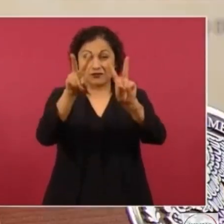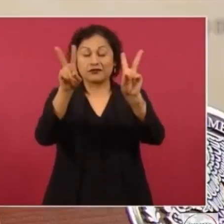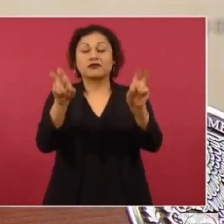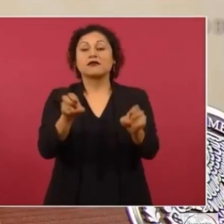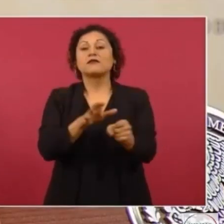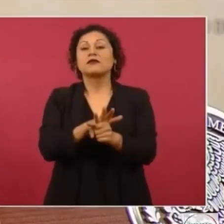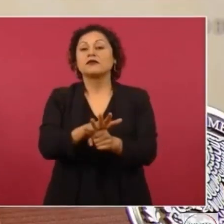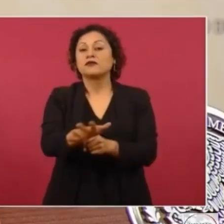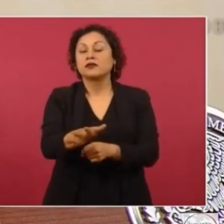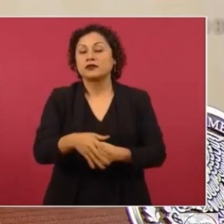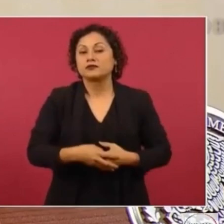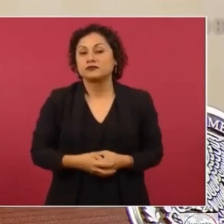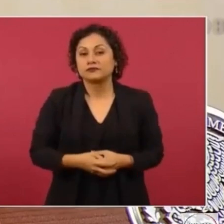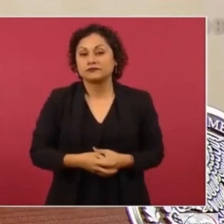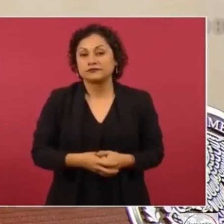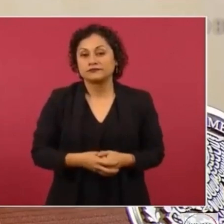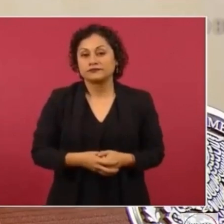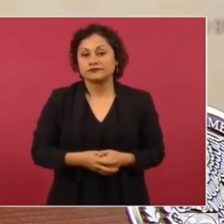es